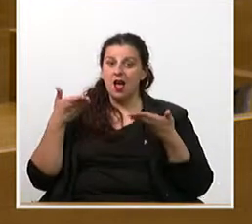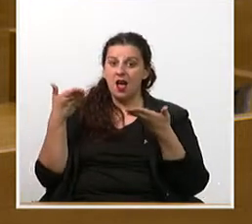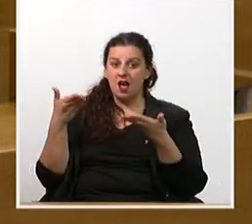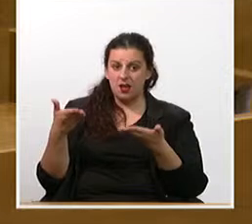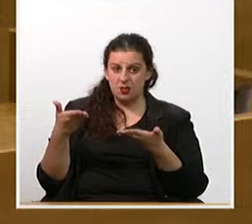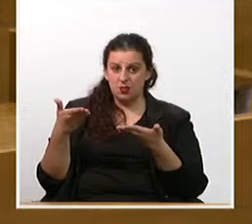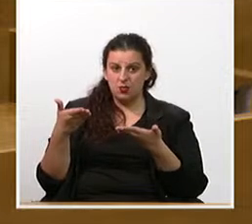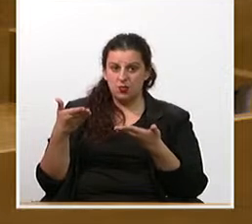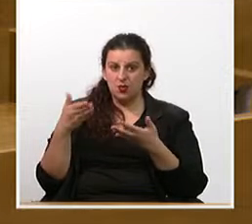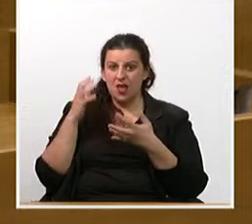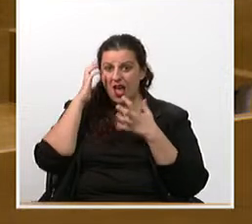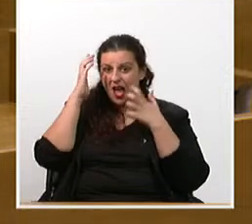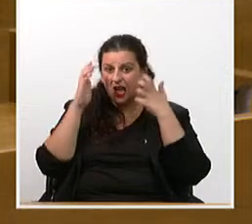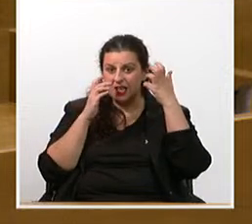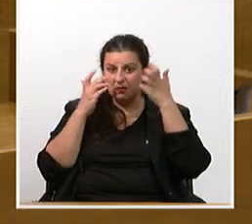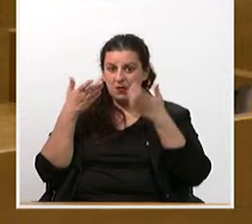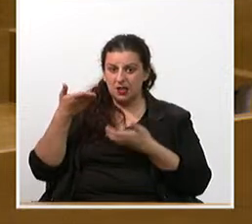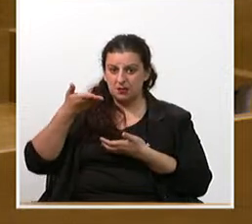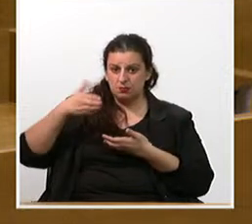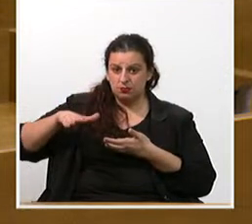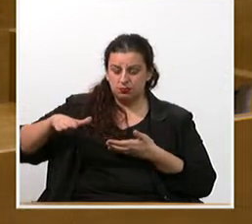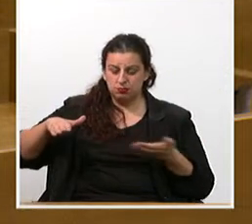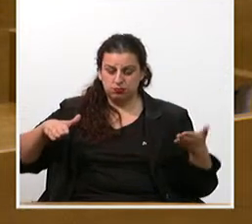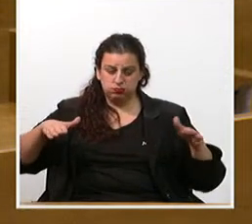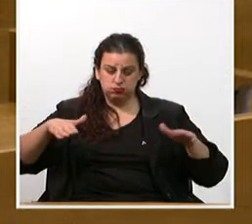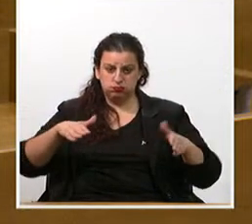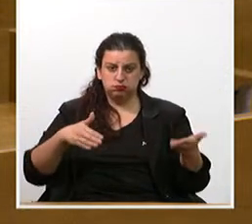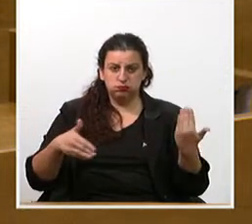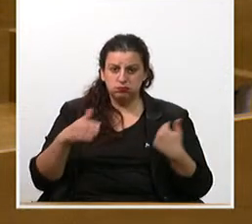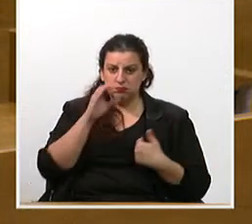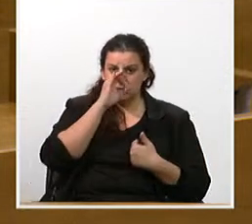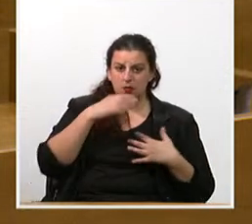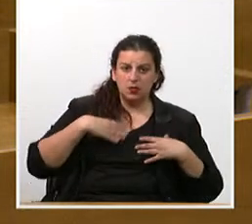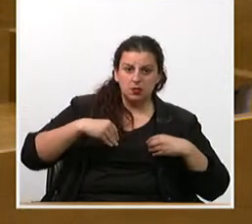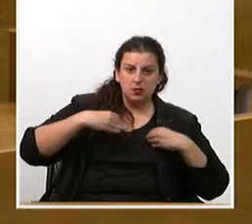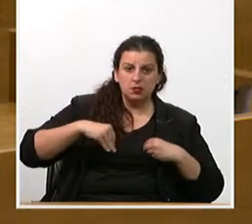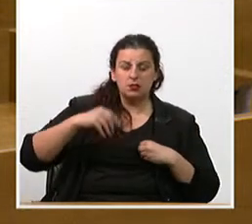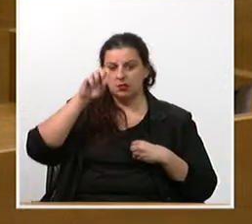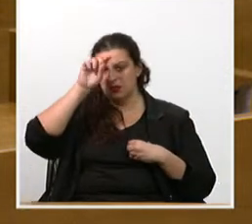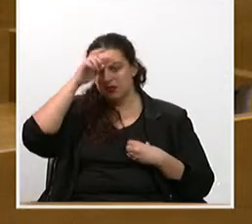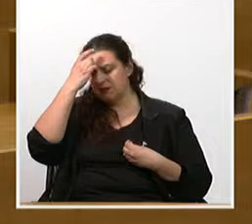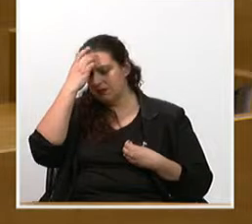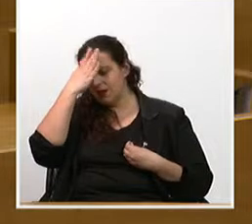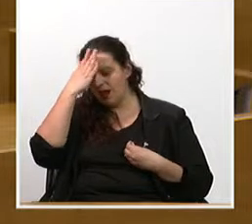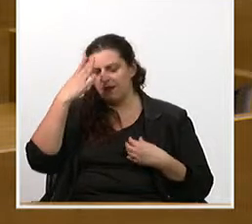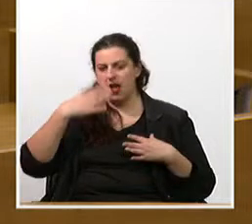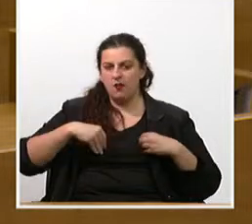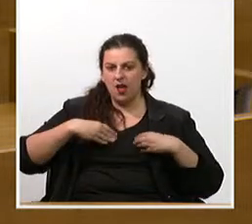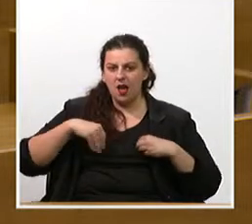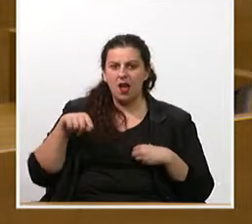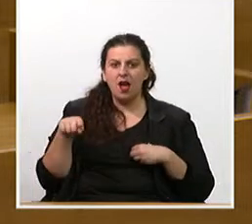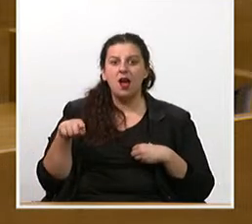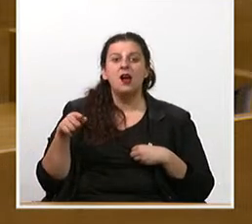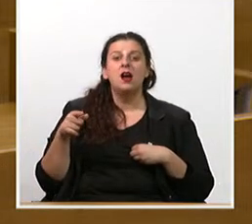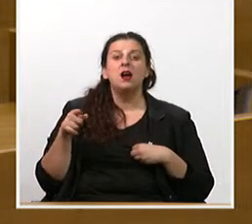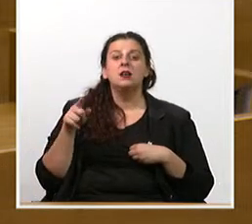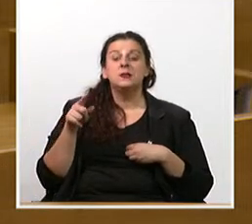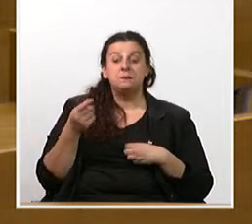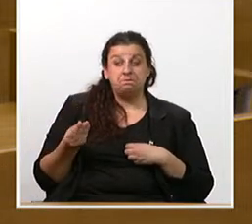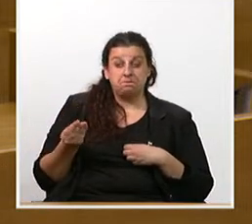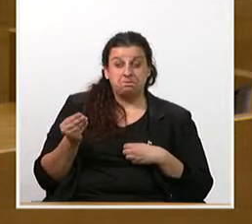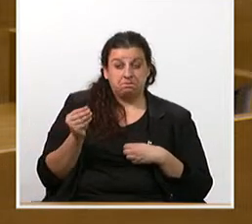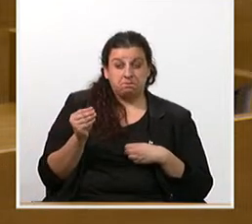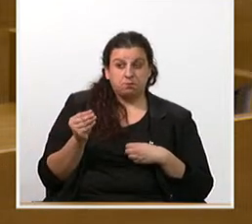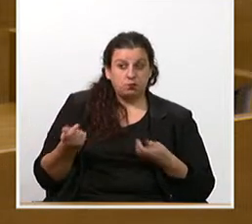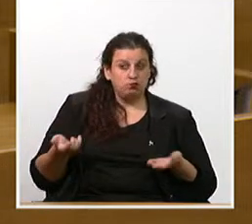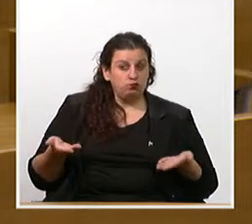destrucción de animales muertos para explotaciones de Porcino bovino vino y y caprino con estos incrementos alcanzamos el máximo importe